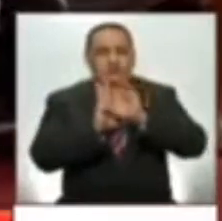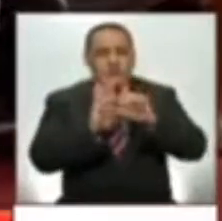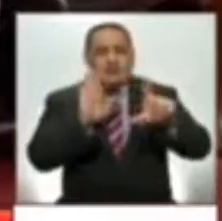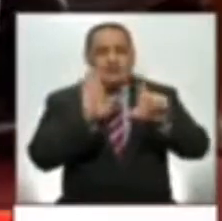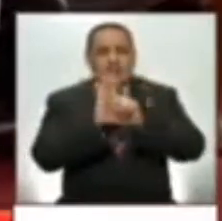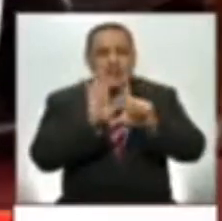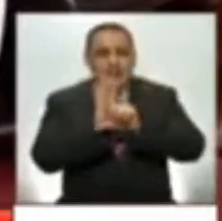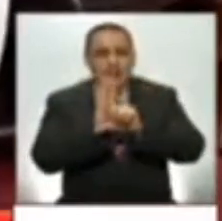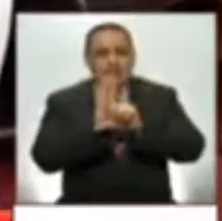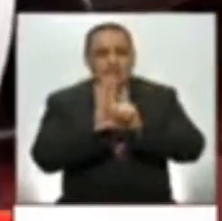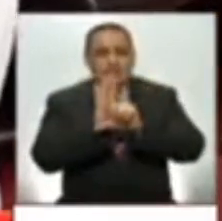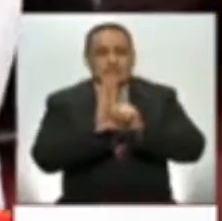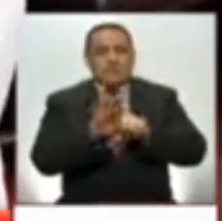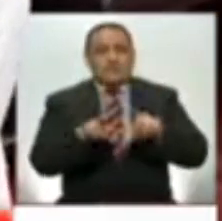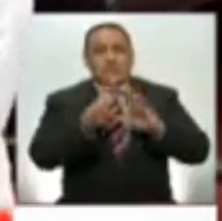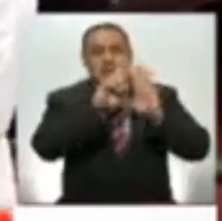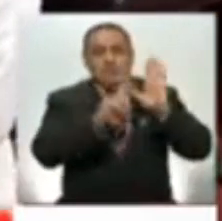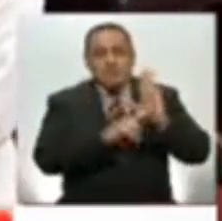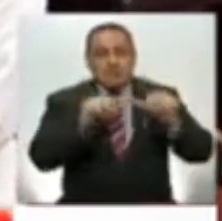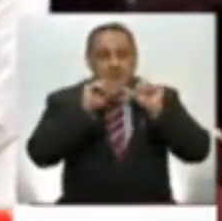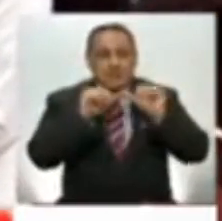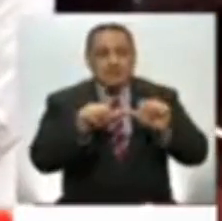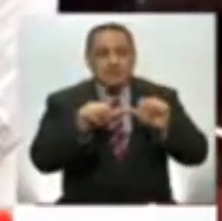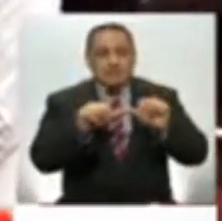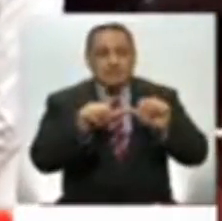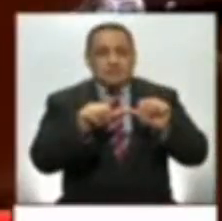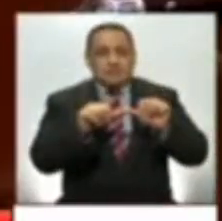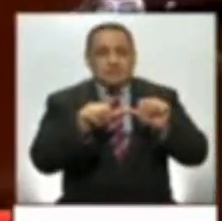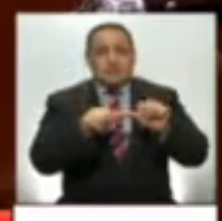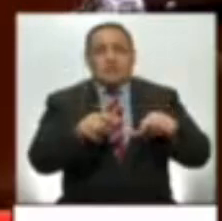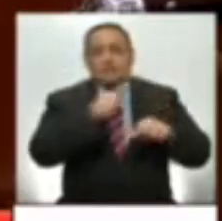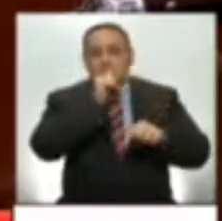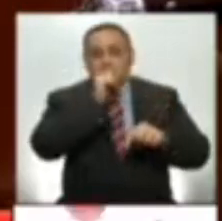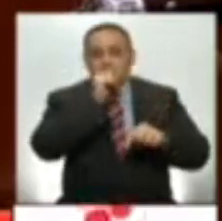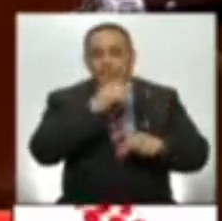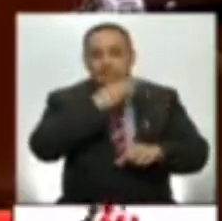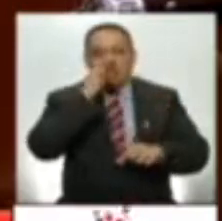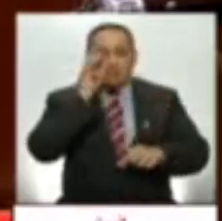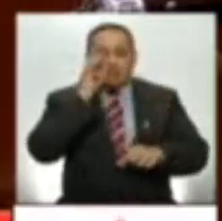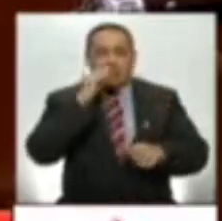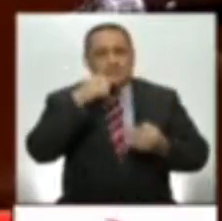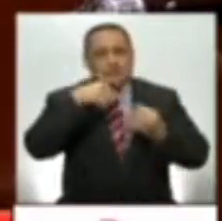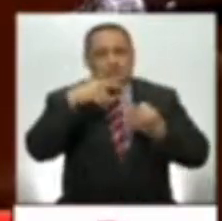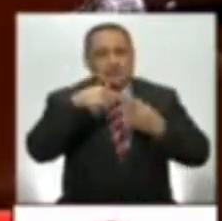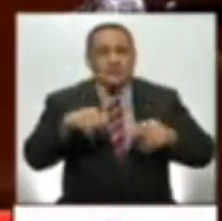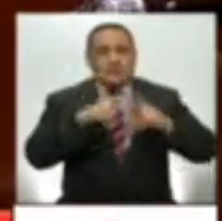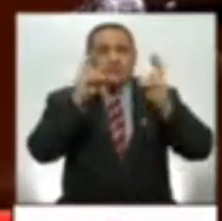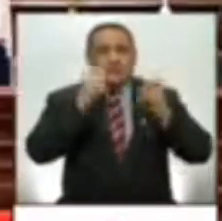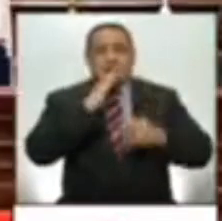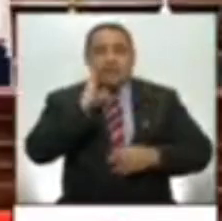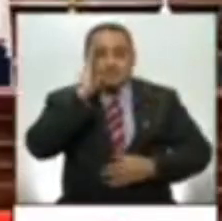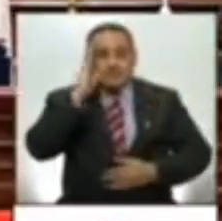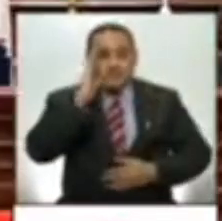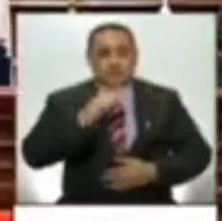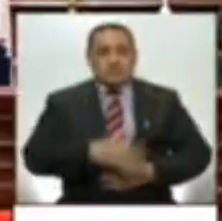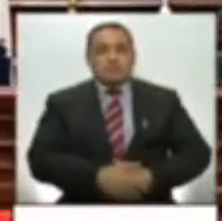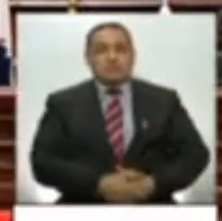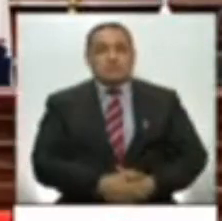constitucionales, legales y reglamentarias vigentes y guardar secreto en los asuntos así